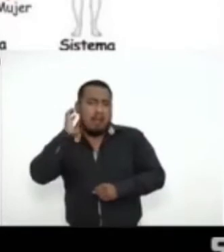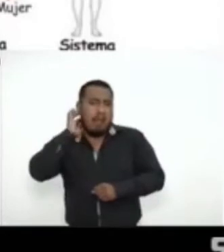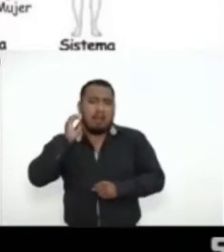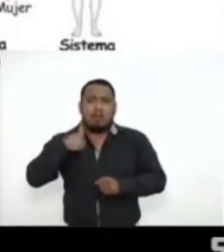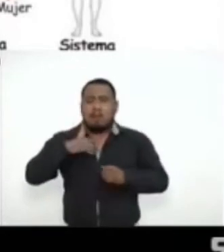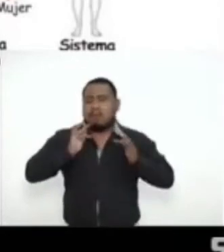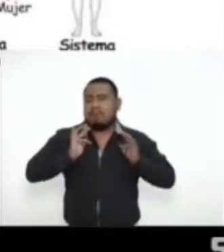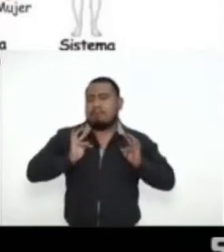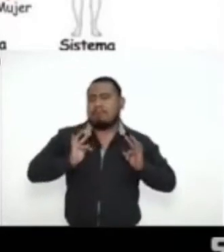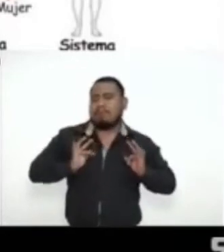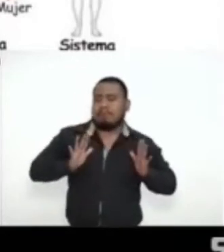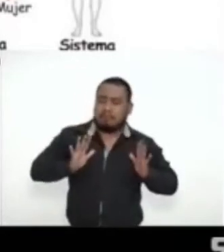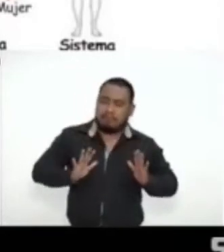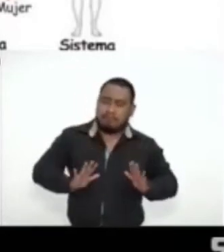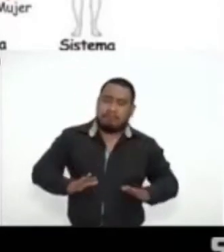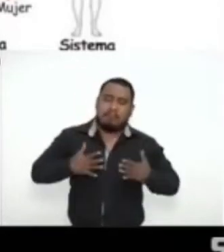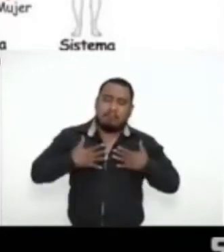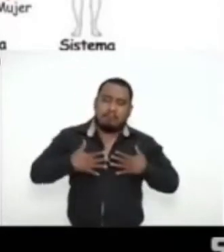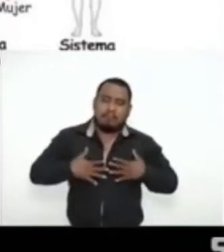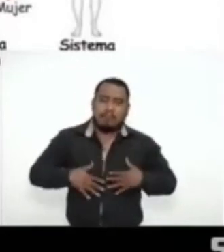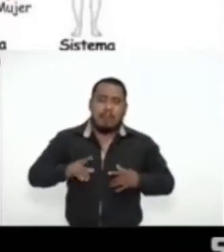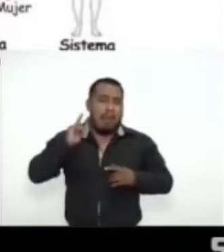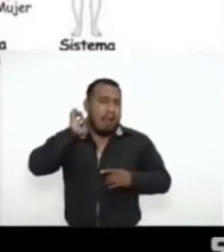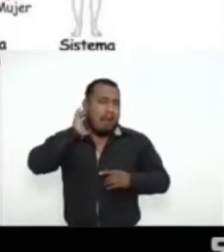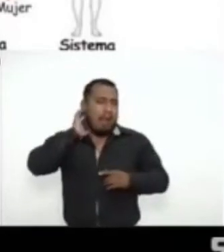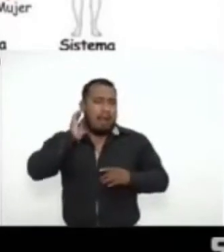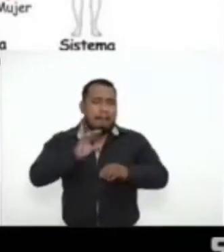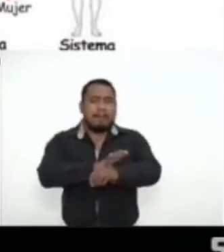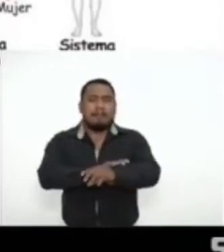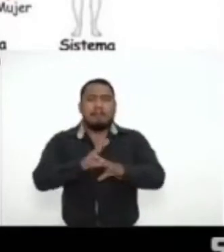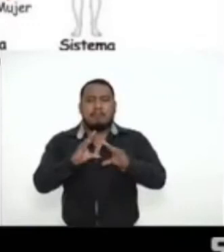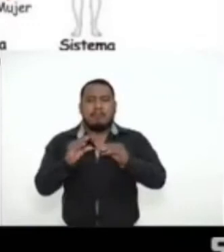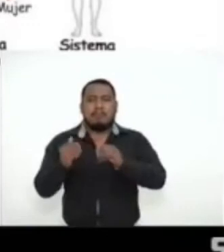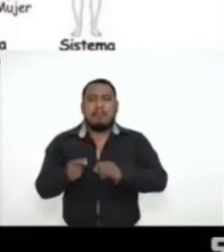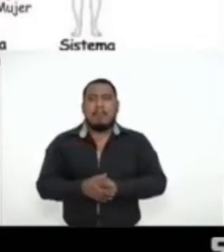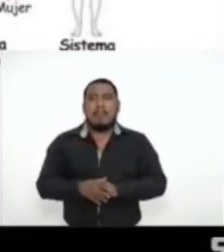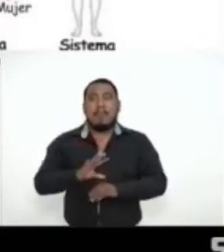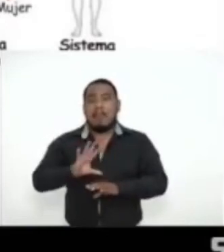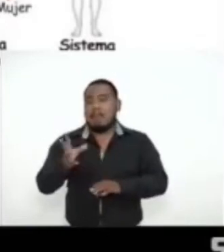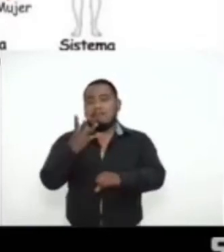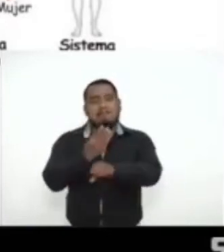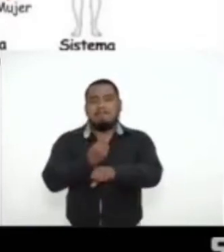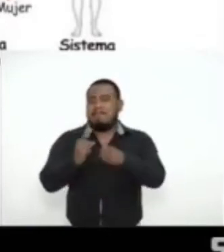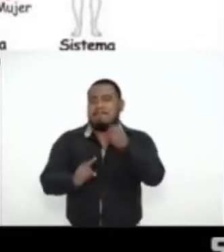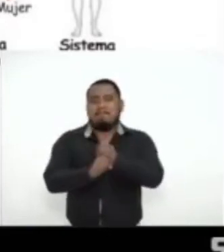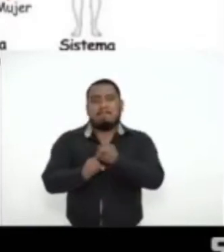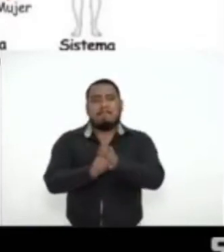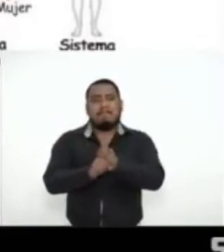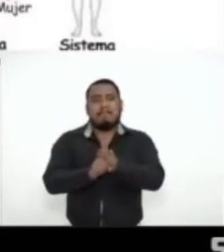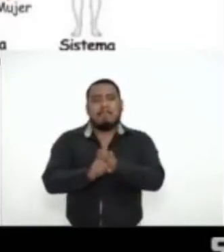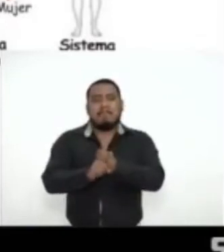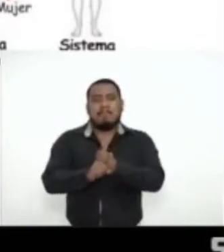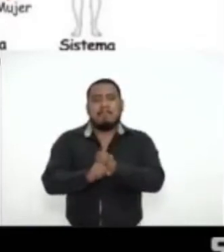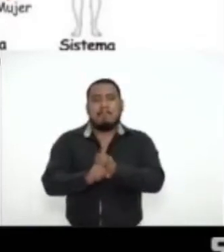yo descanse. La contractura se da, fíjese bien, cuando yo ya he resuelto el problema. Estuve tanto tiempo